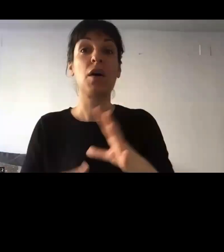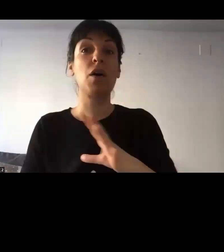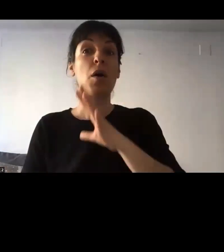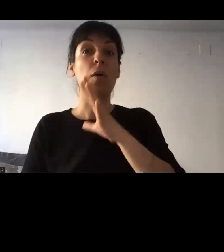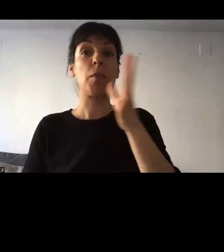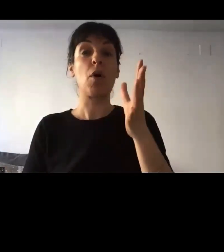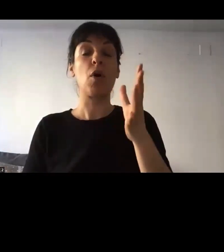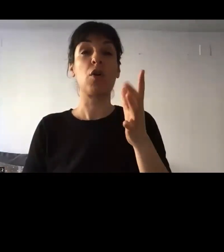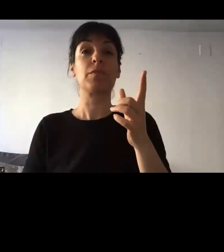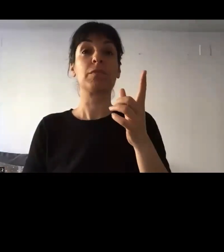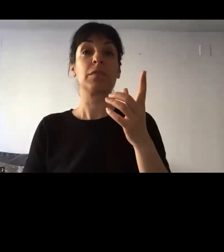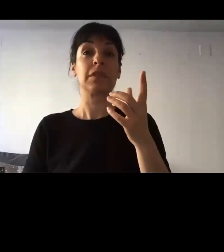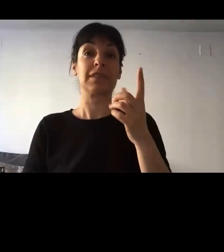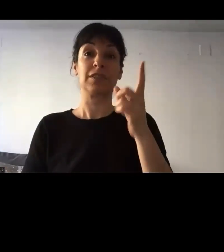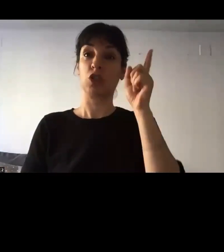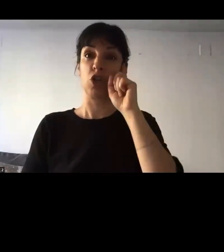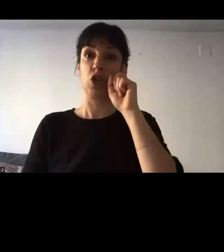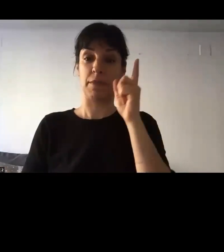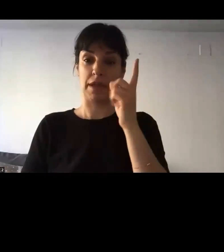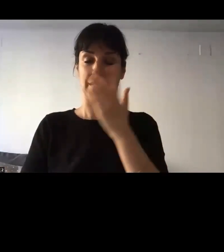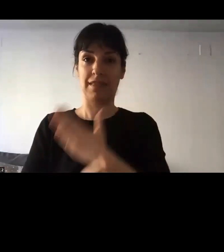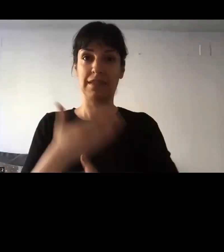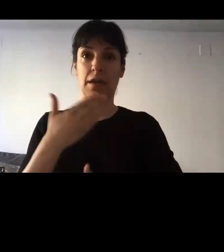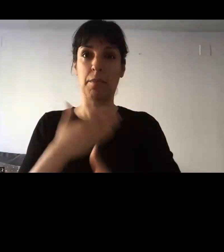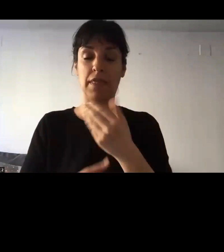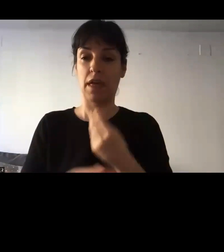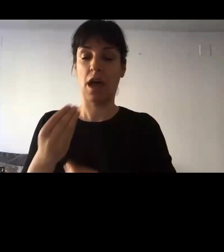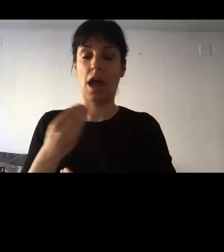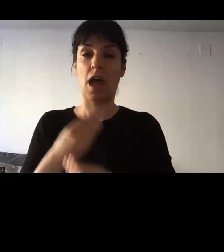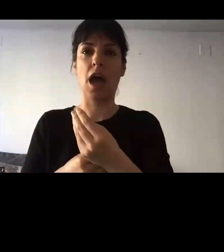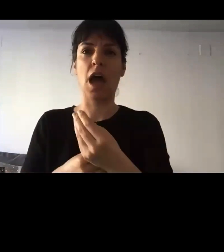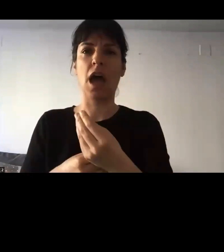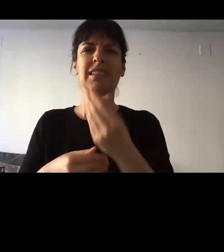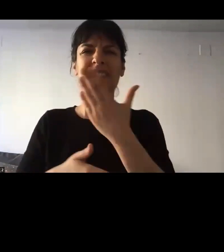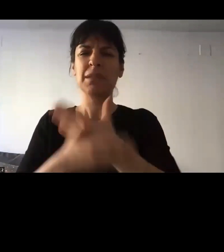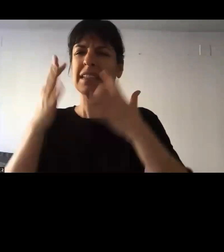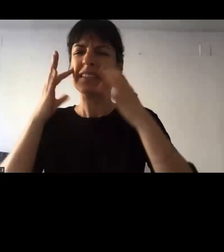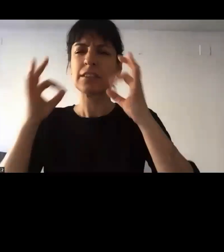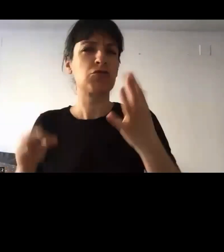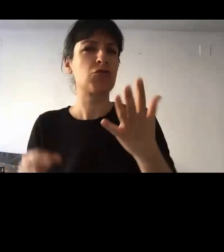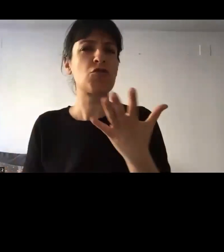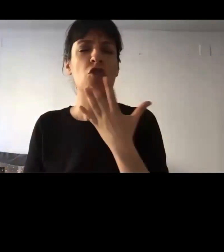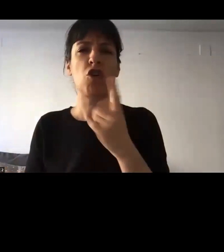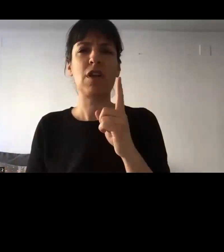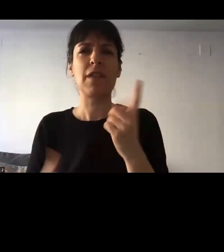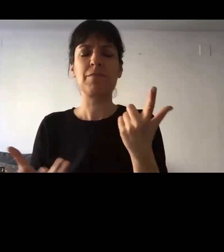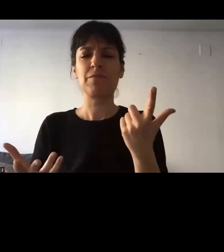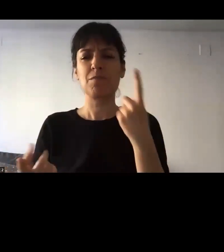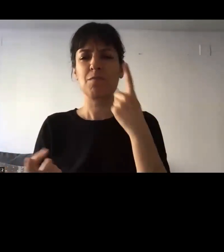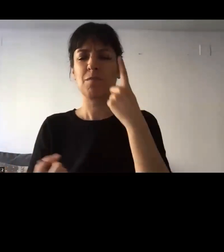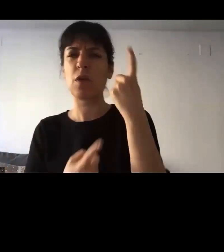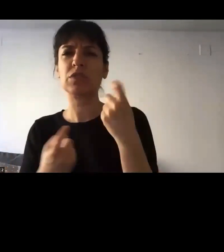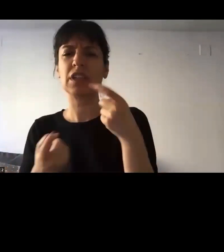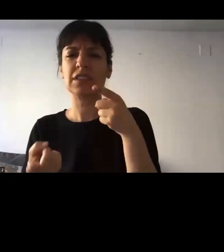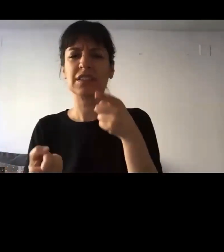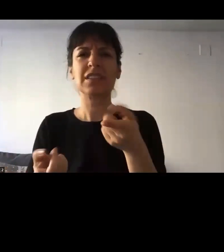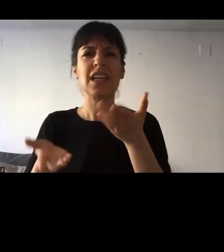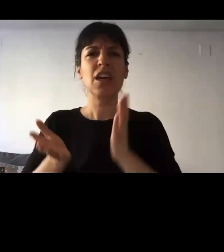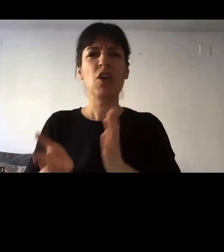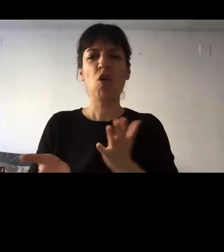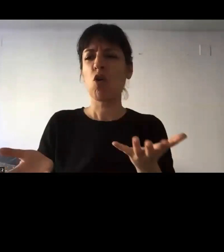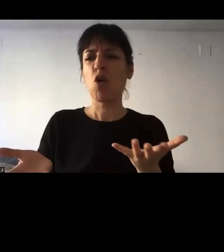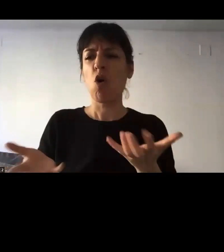conocer la discapacidad tan concreta que yo tengo, había muchas preguntas de cómo yo iba a funcionar y cómo iba a moverme por el